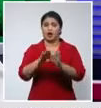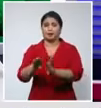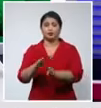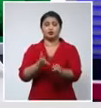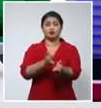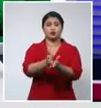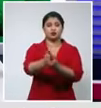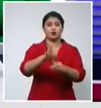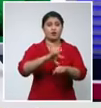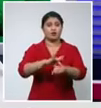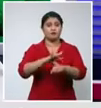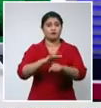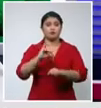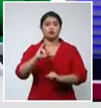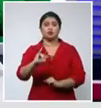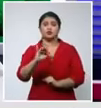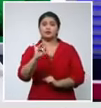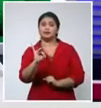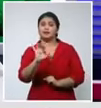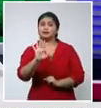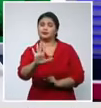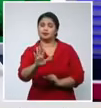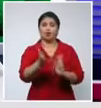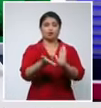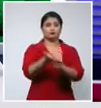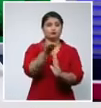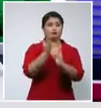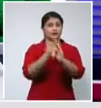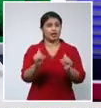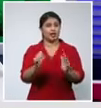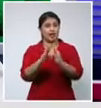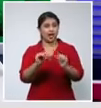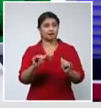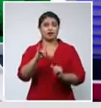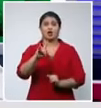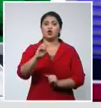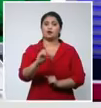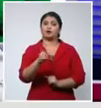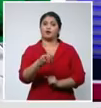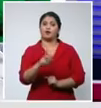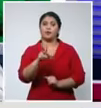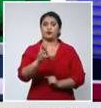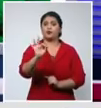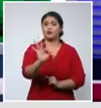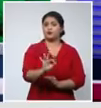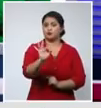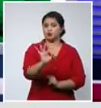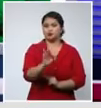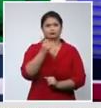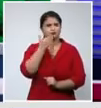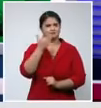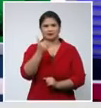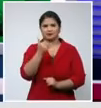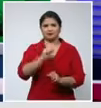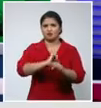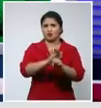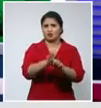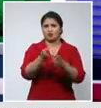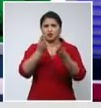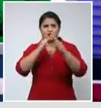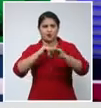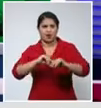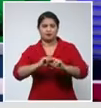675, recuperados el 90,2% y no se reportan pacientes